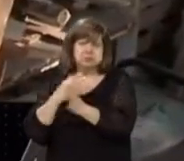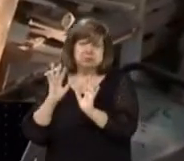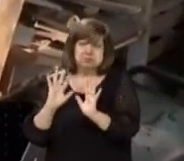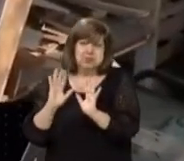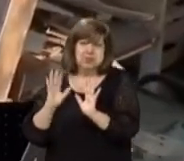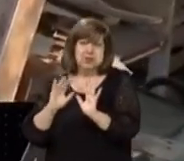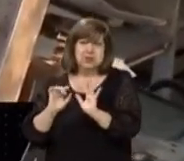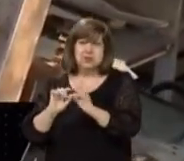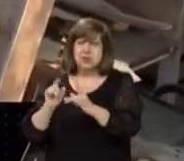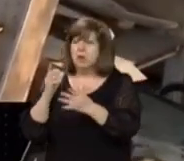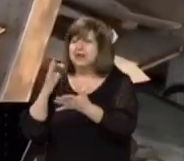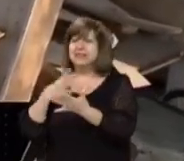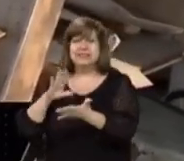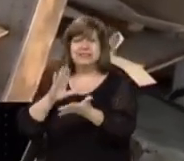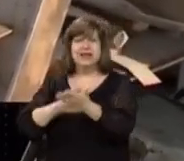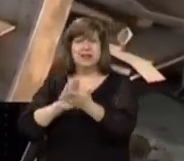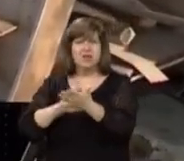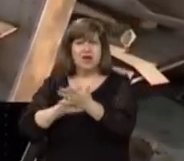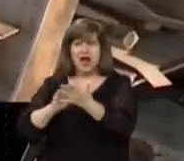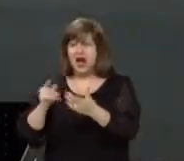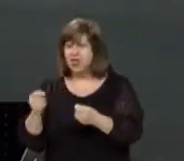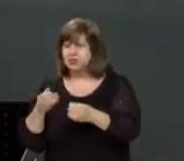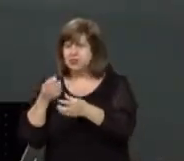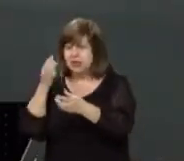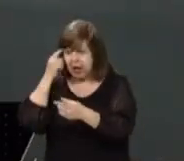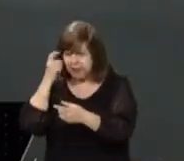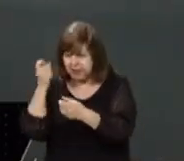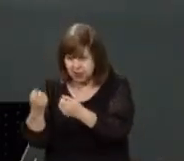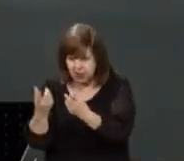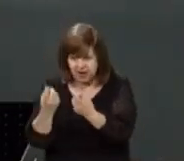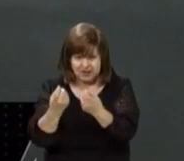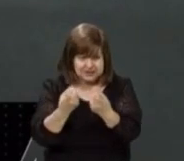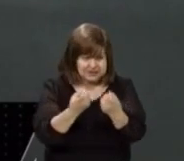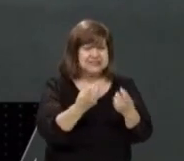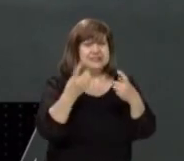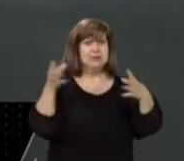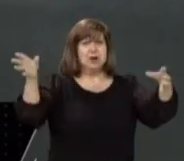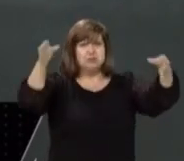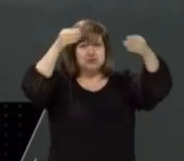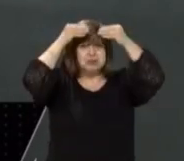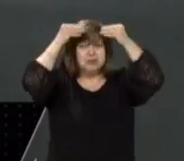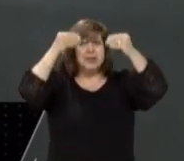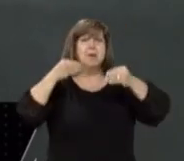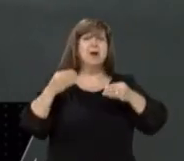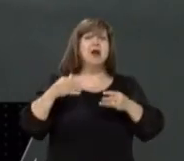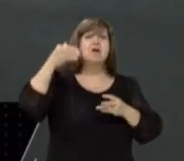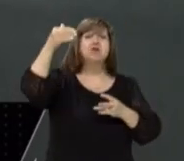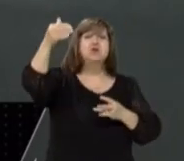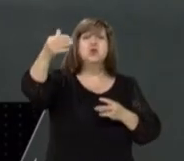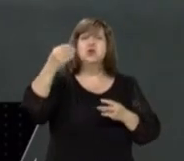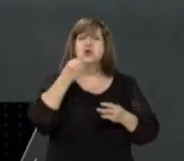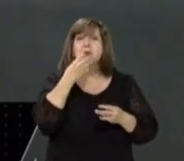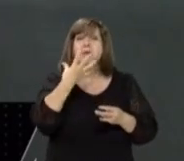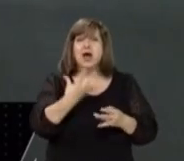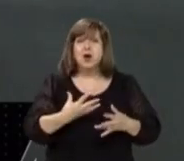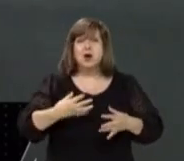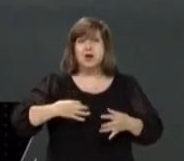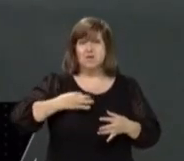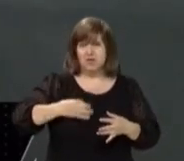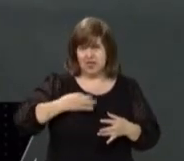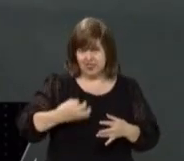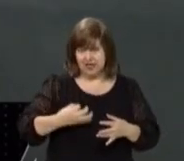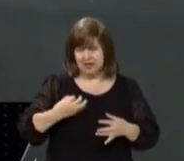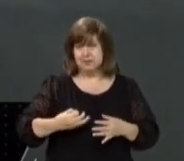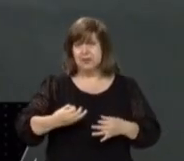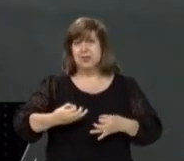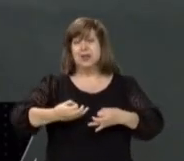mucho diplomas tengo. Y esto me enseñó para que yo el día de mañana no vuelva a repetir lo que hice.